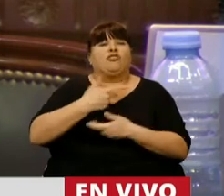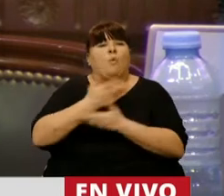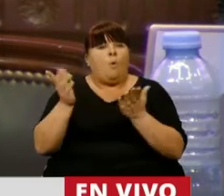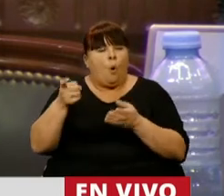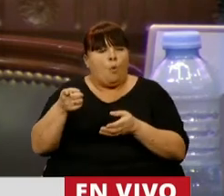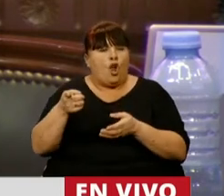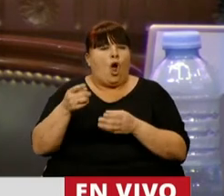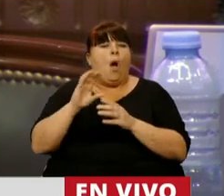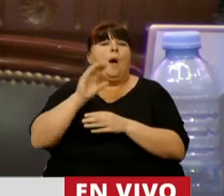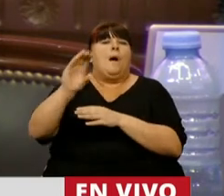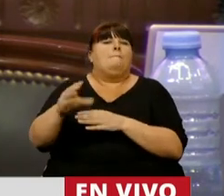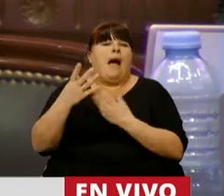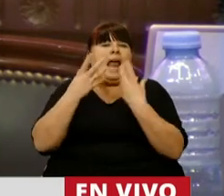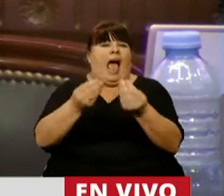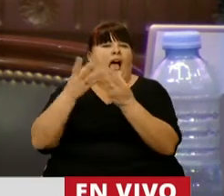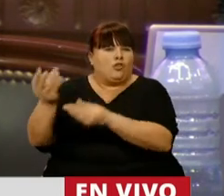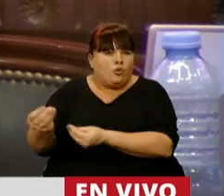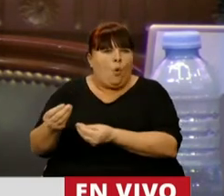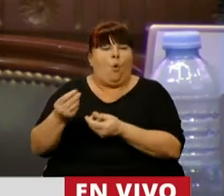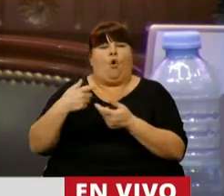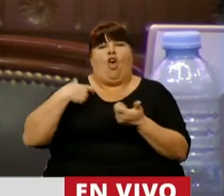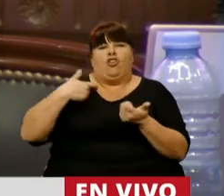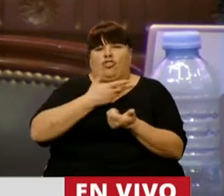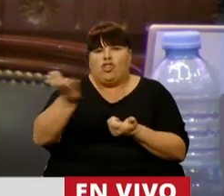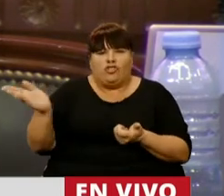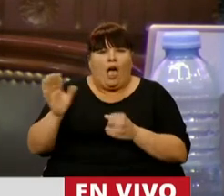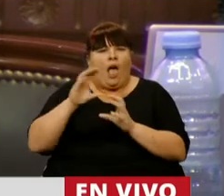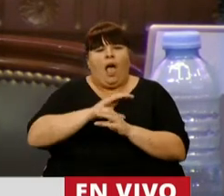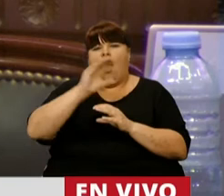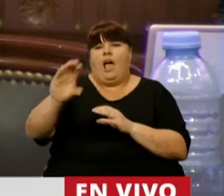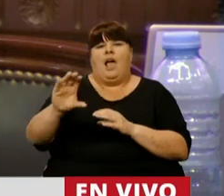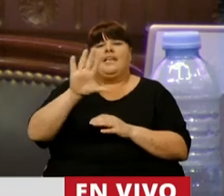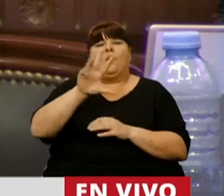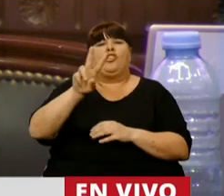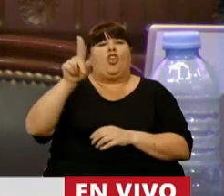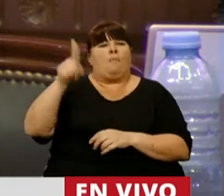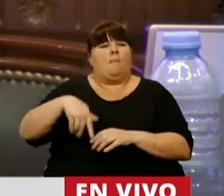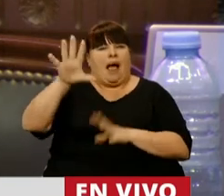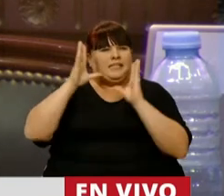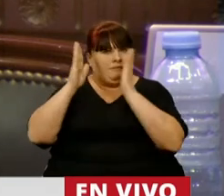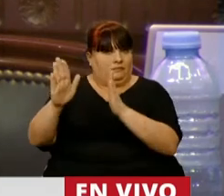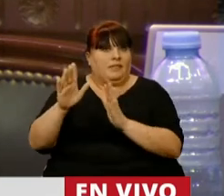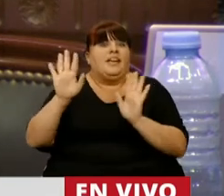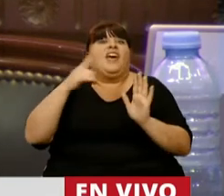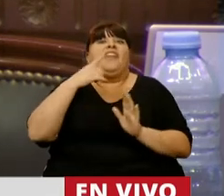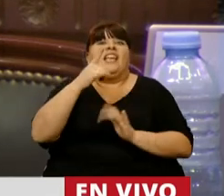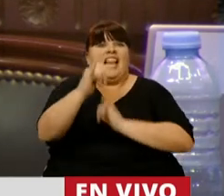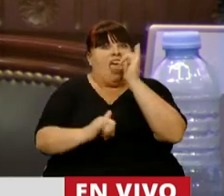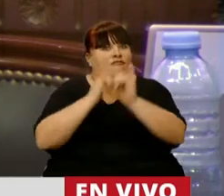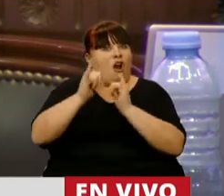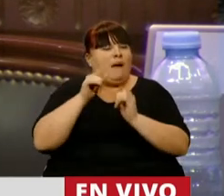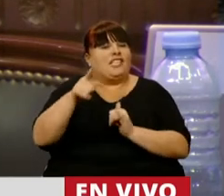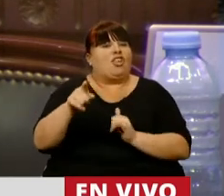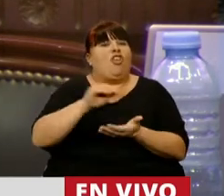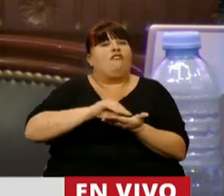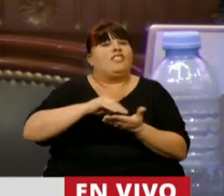público destinado a asistencialismo, a prestaciones sociales, va a estar en el 52%, según el informe de nuestra